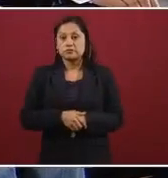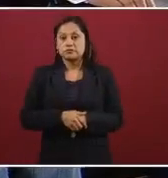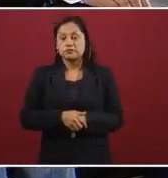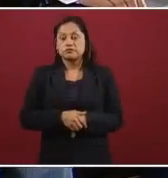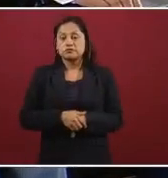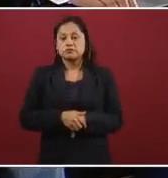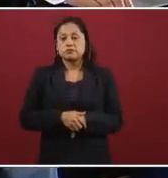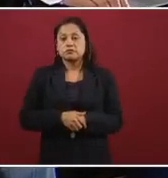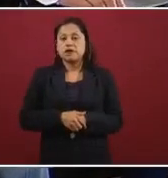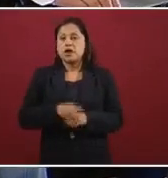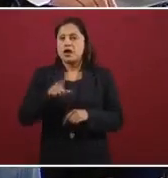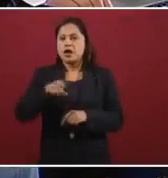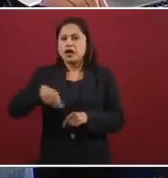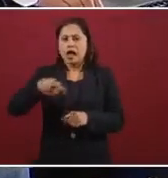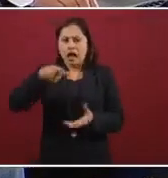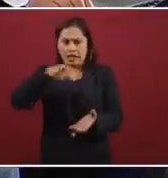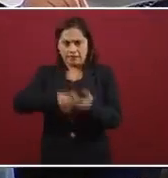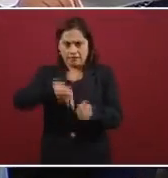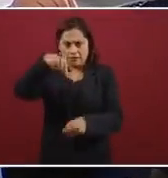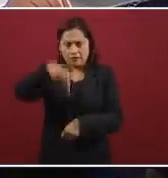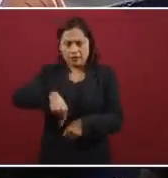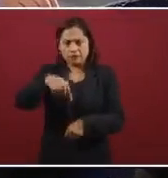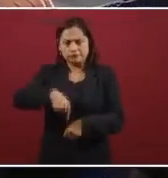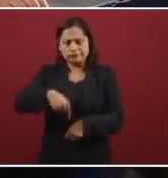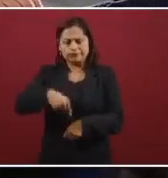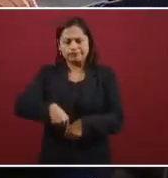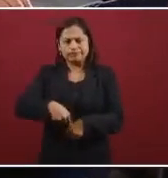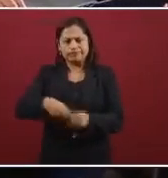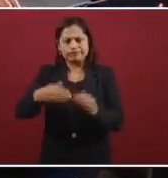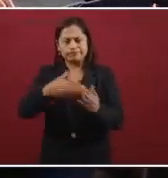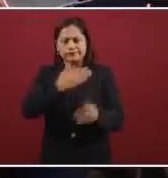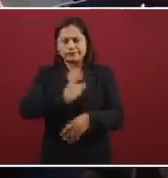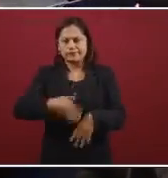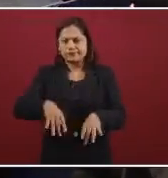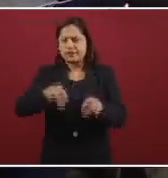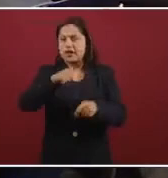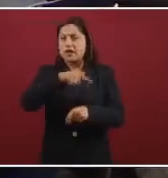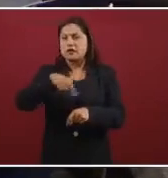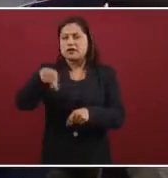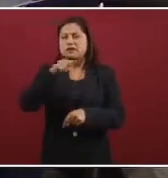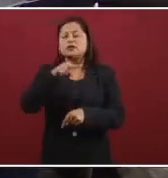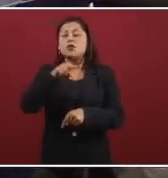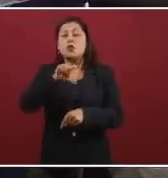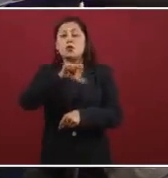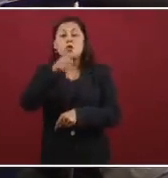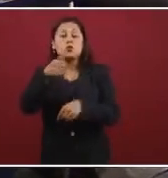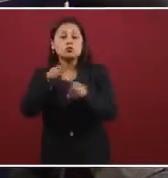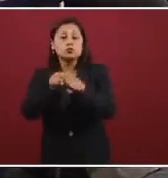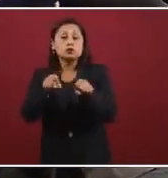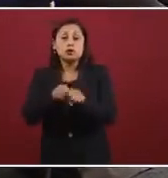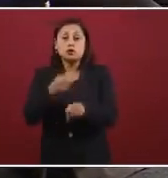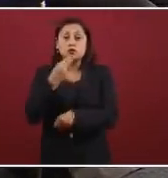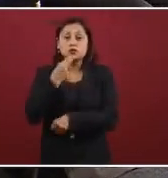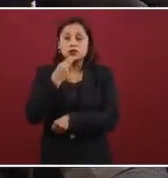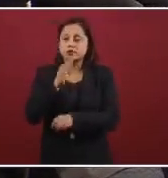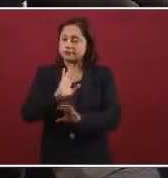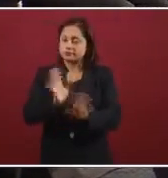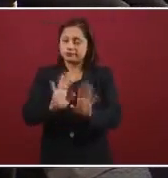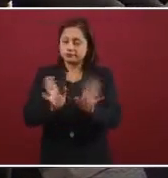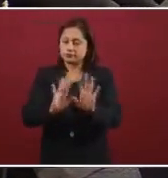salones históricos, que va a quedar como museo, que realmente esta es una belleza.